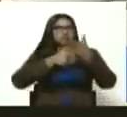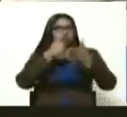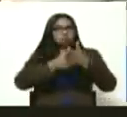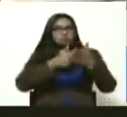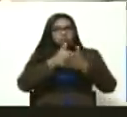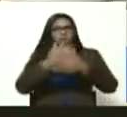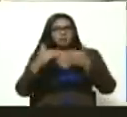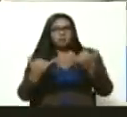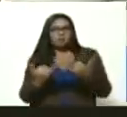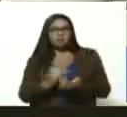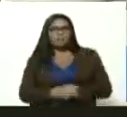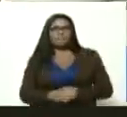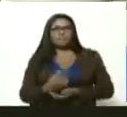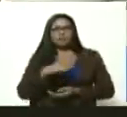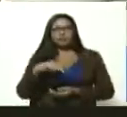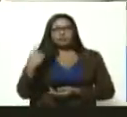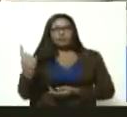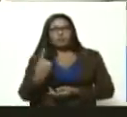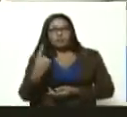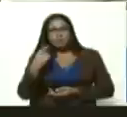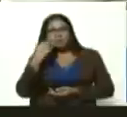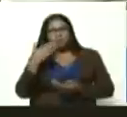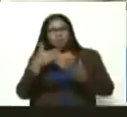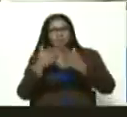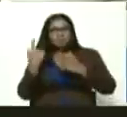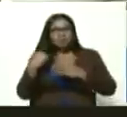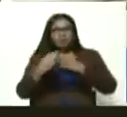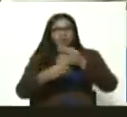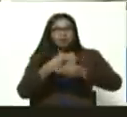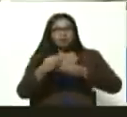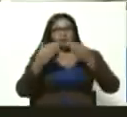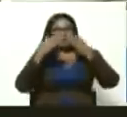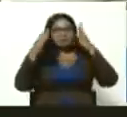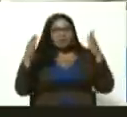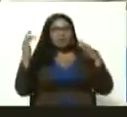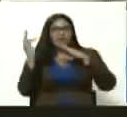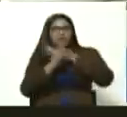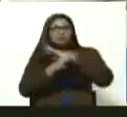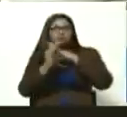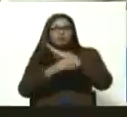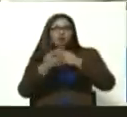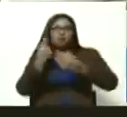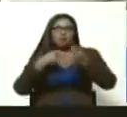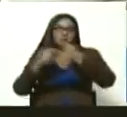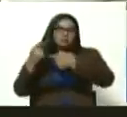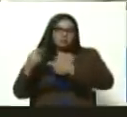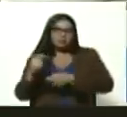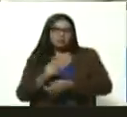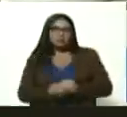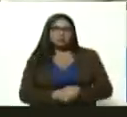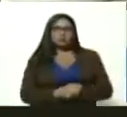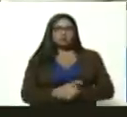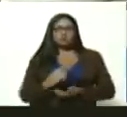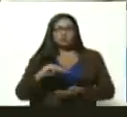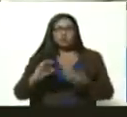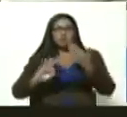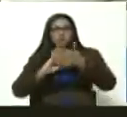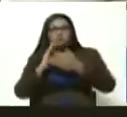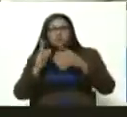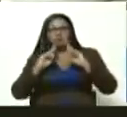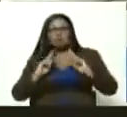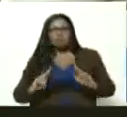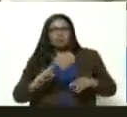que no sólo la espectativa puede debe ser por la abrir la frontera por el tema comercial y fundamental del tema humano